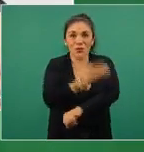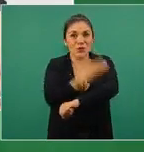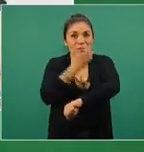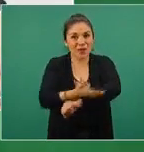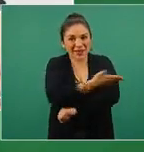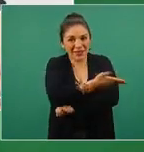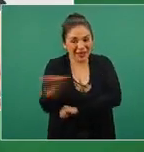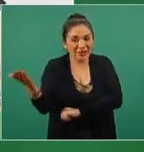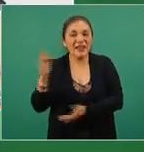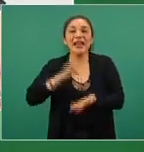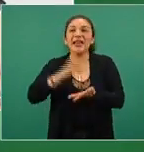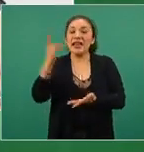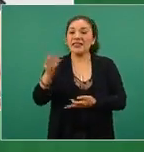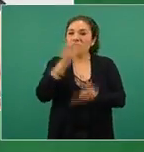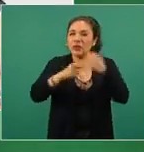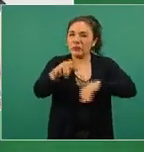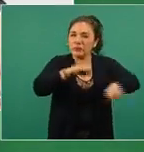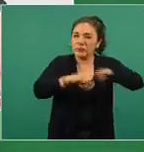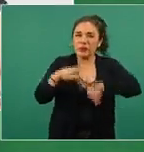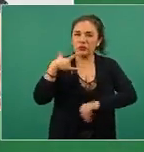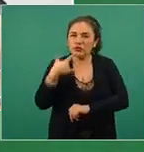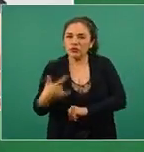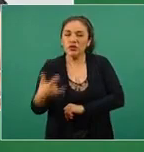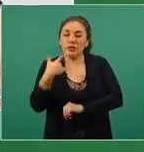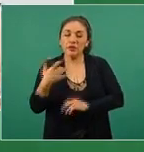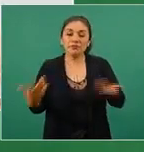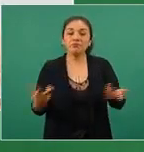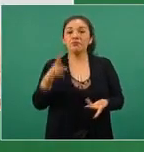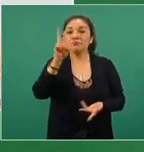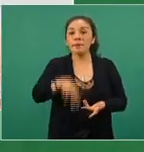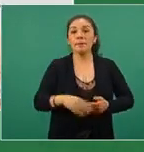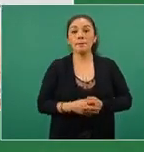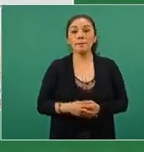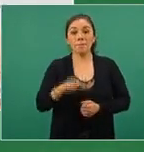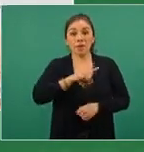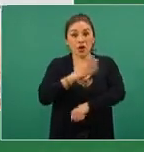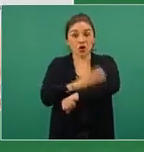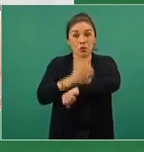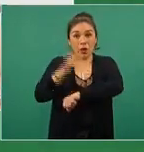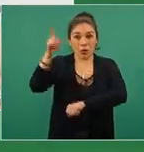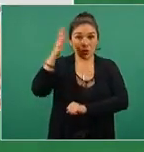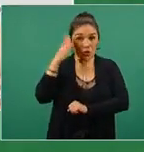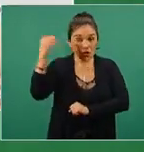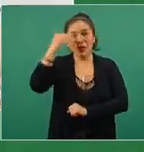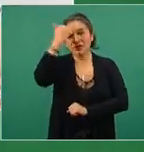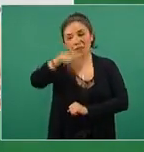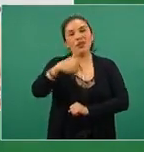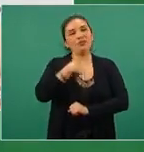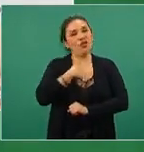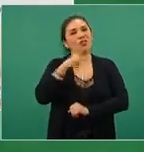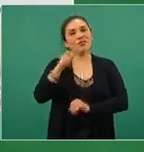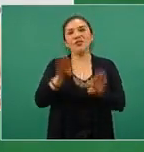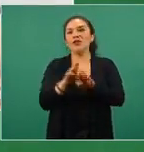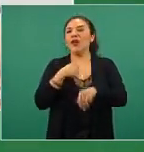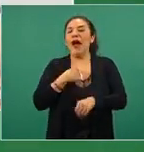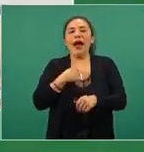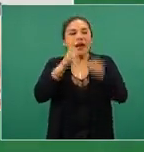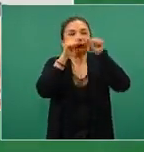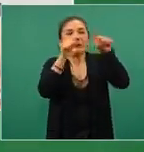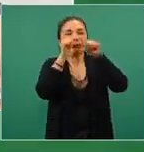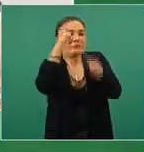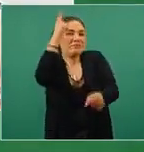compañeros. Gracias por toda la labor que hacen. Y mis compañeros de Colima saben que yo soy su fan número